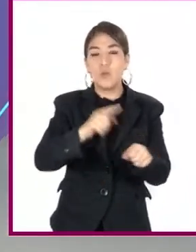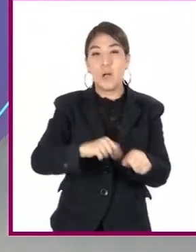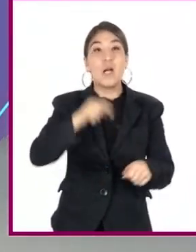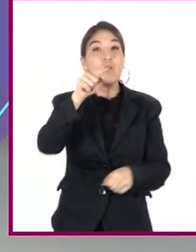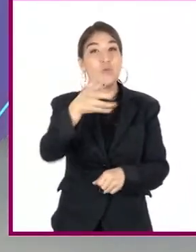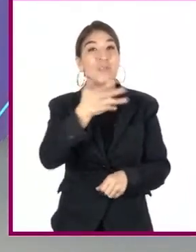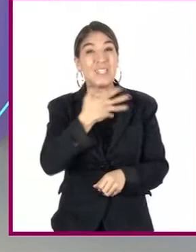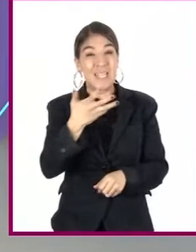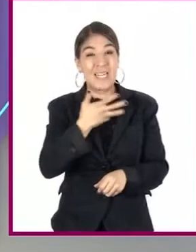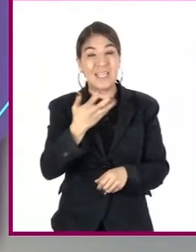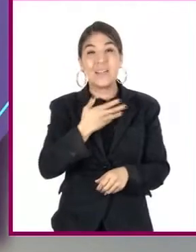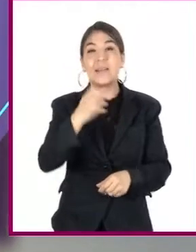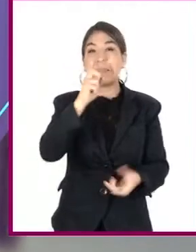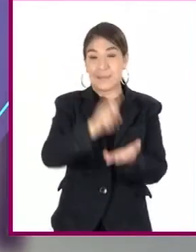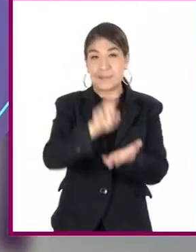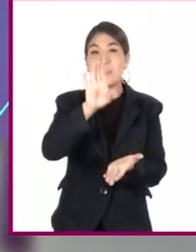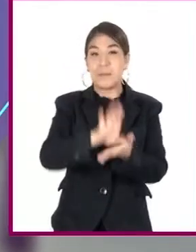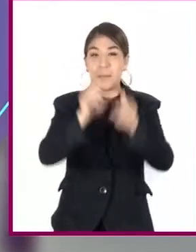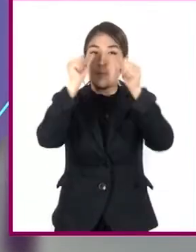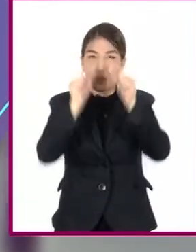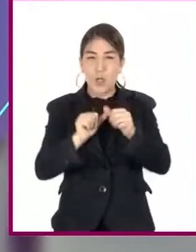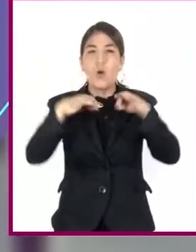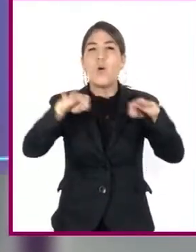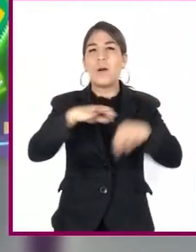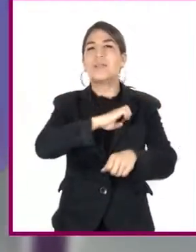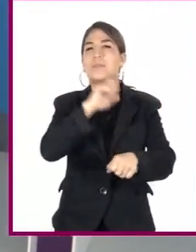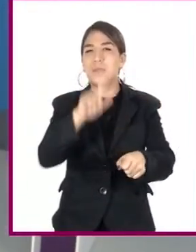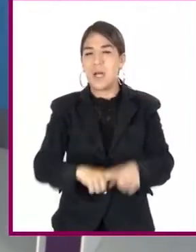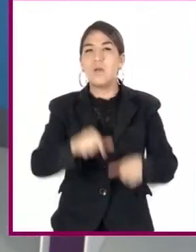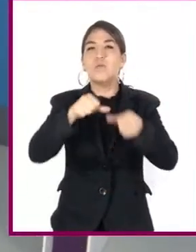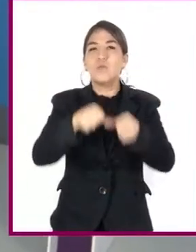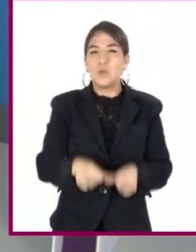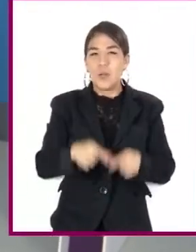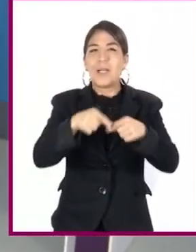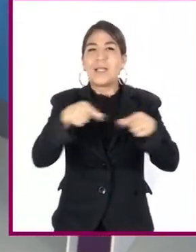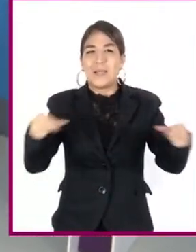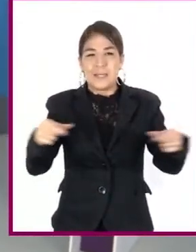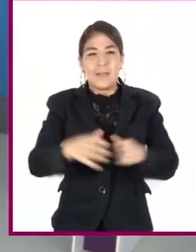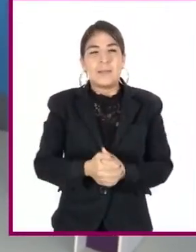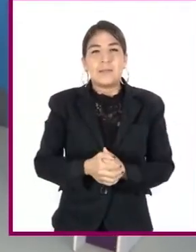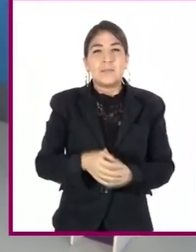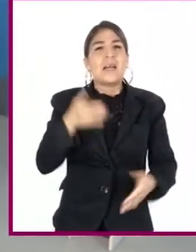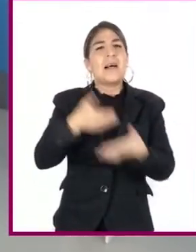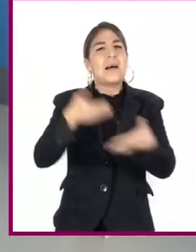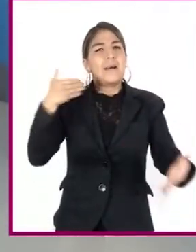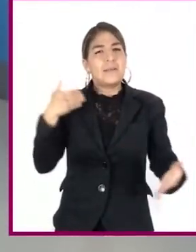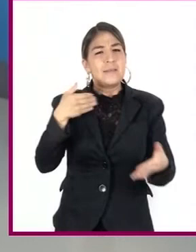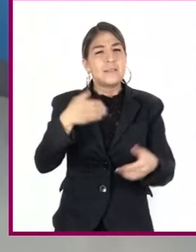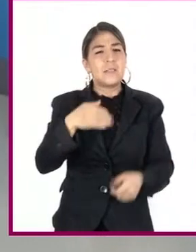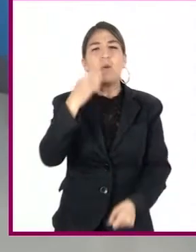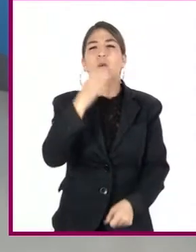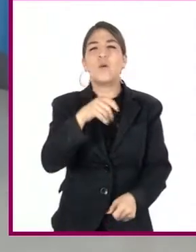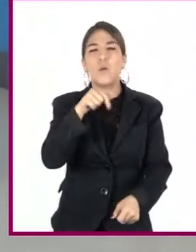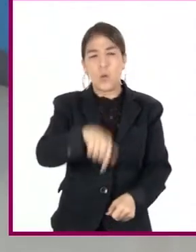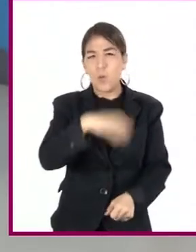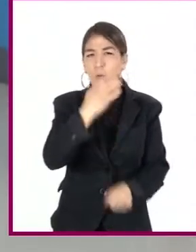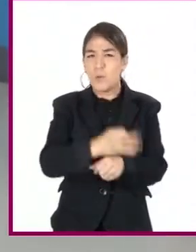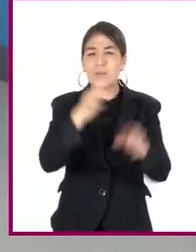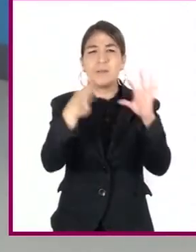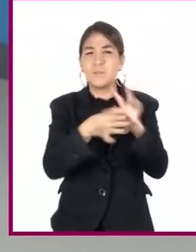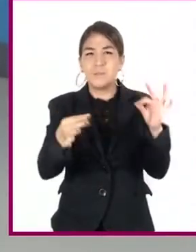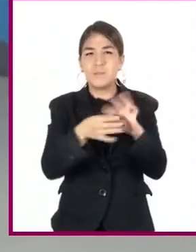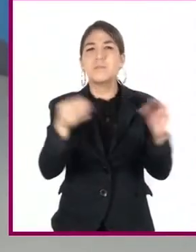visual, preparen sus hojas Leyer, punzón y regleta. En esta sesión tendremos como propósito conocer